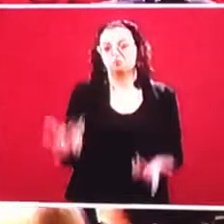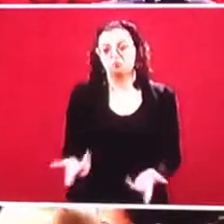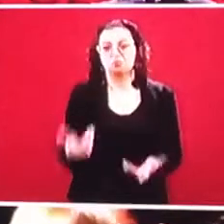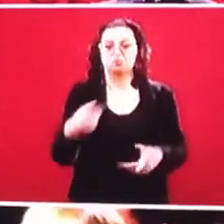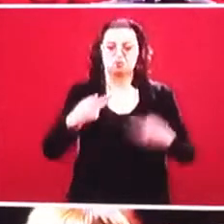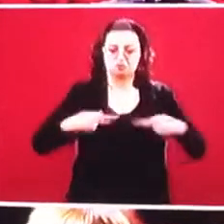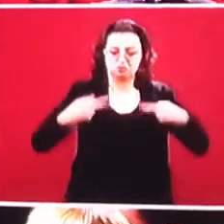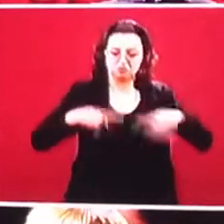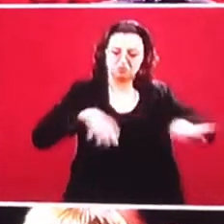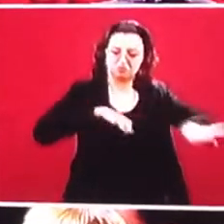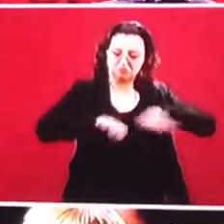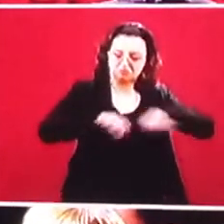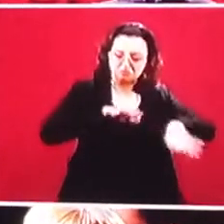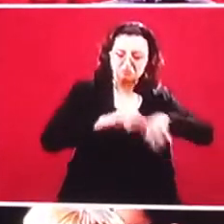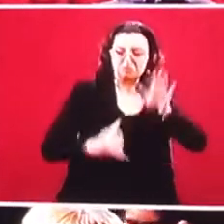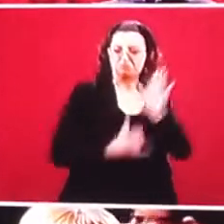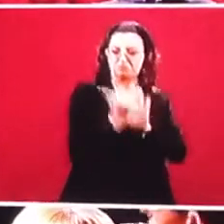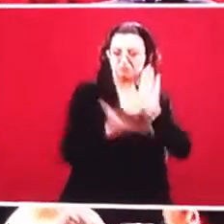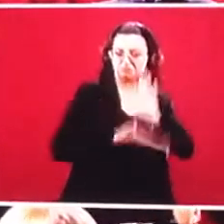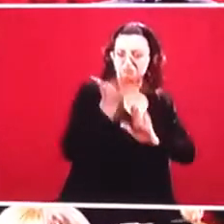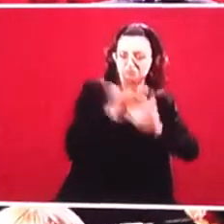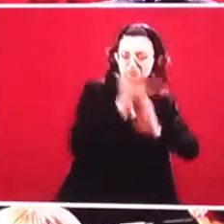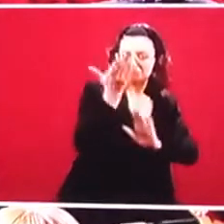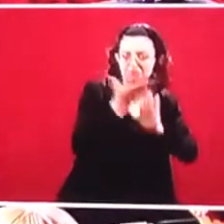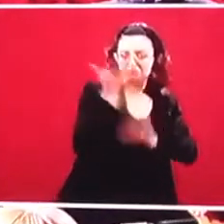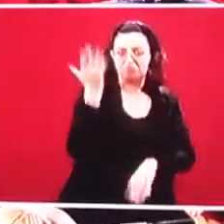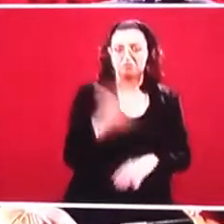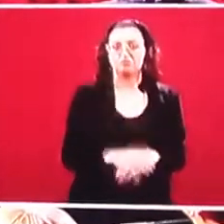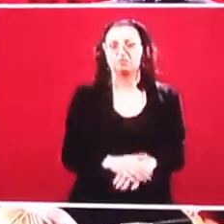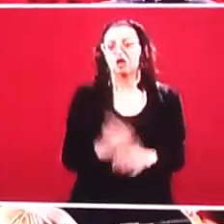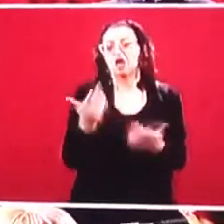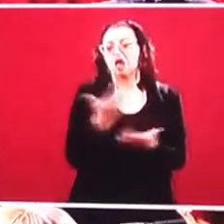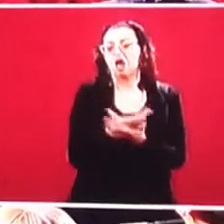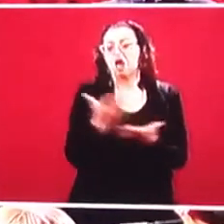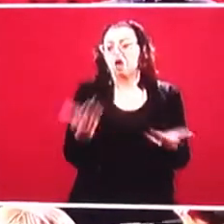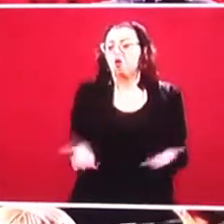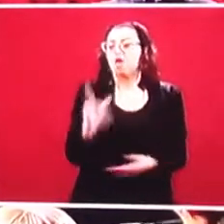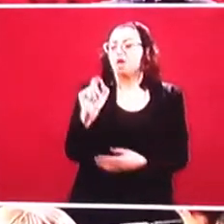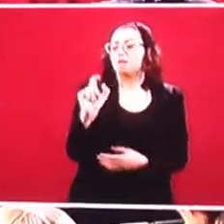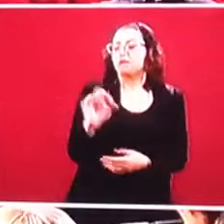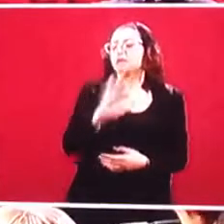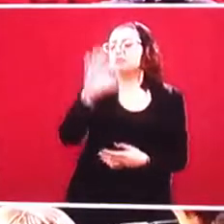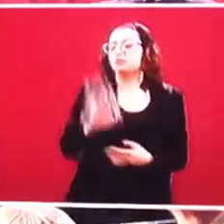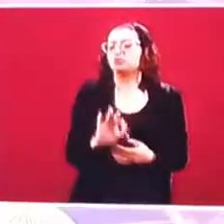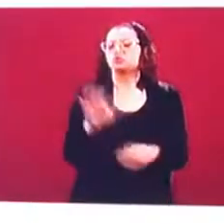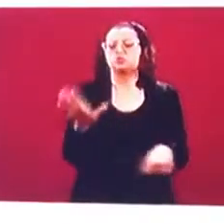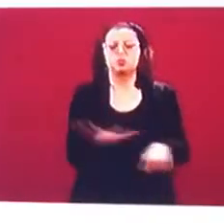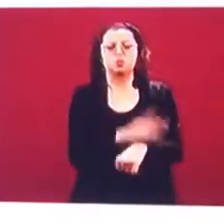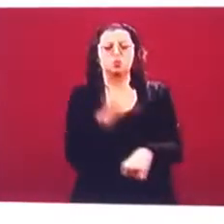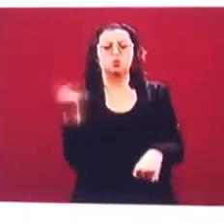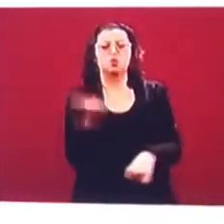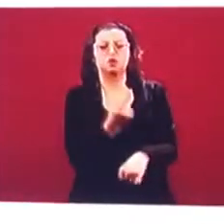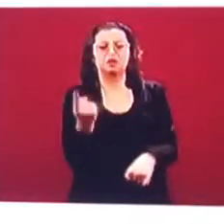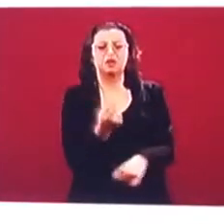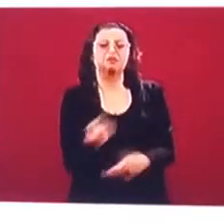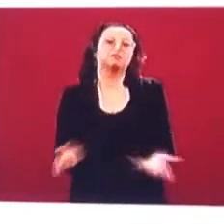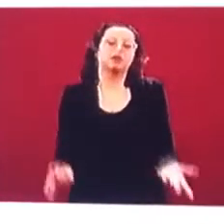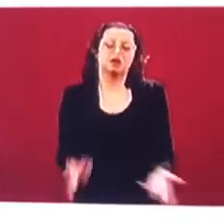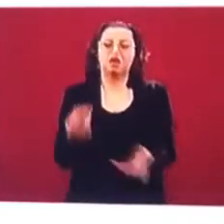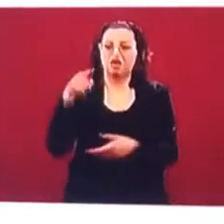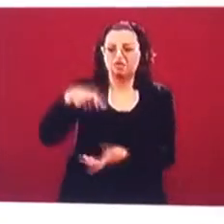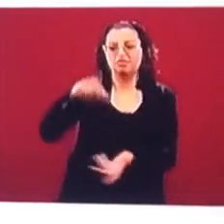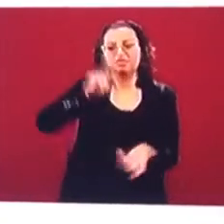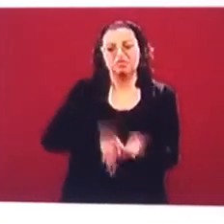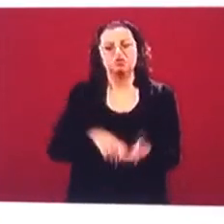en donde publico mi columna política, y lo he hecho muy seguido. Y debido a ello, fíjese usted que hace